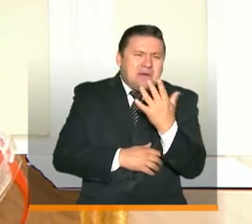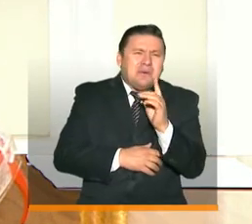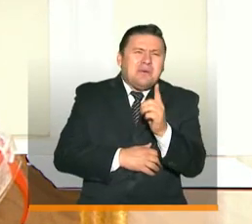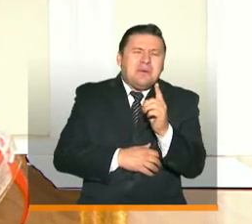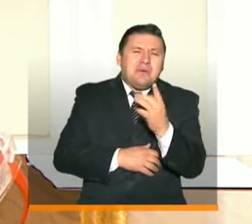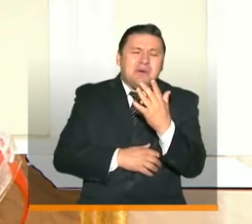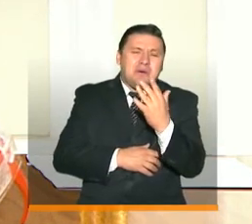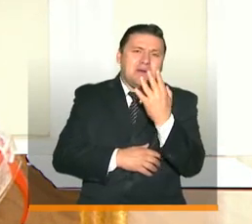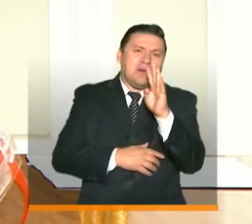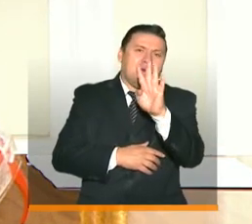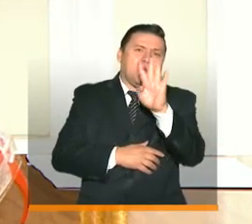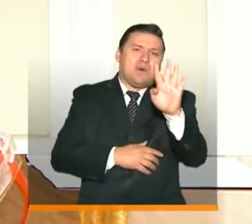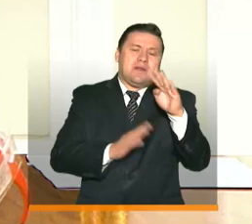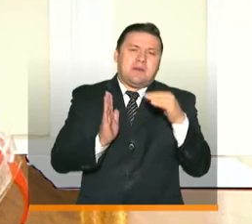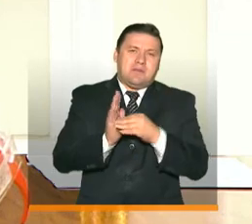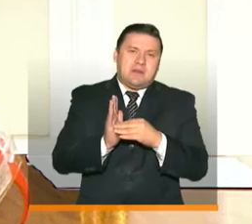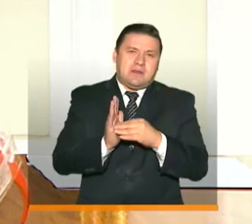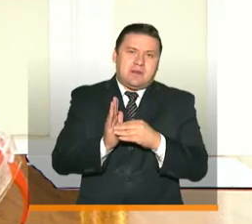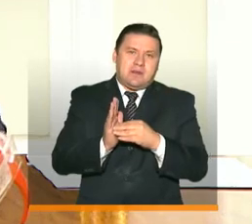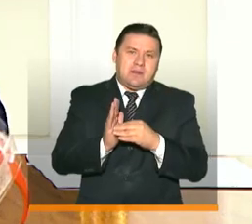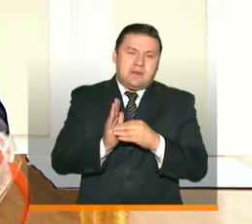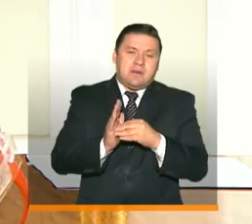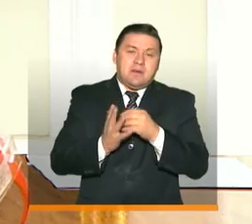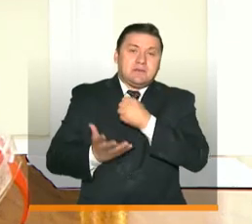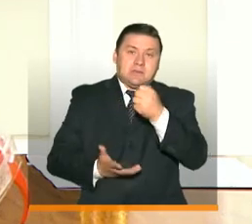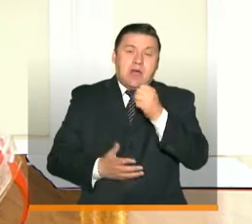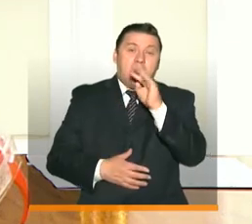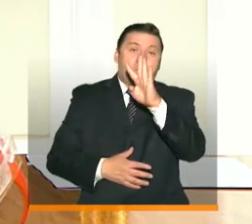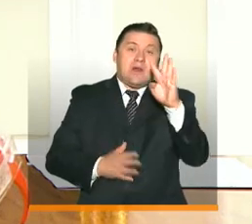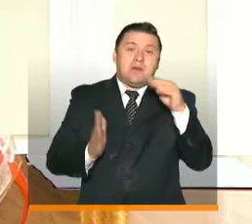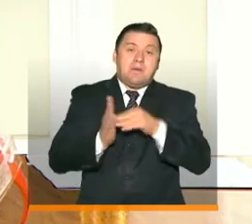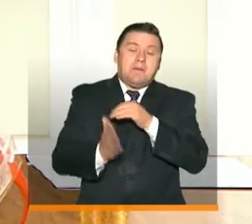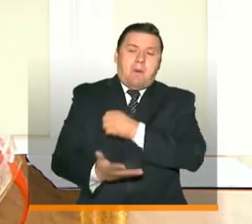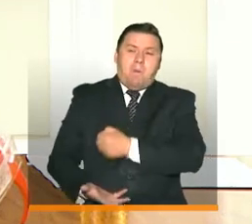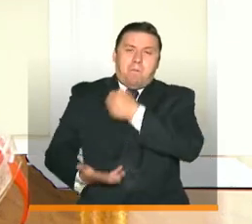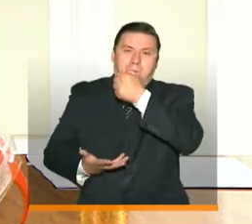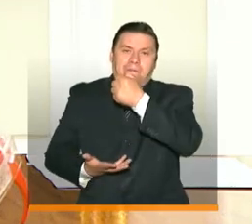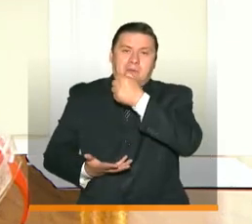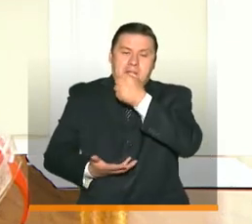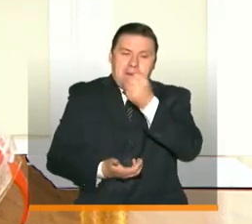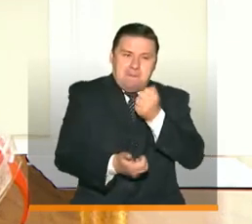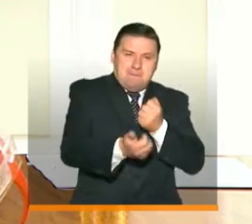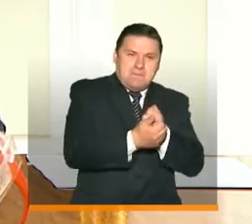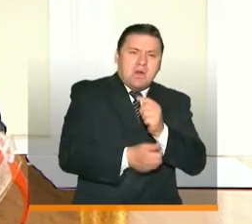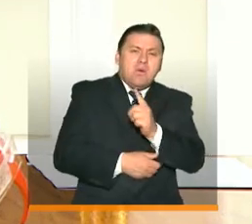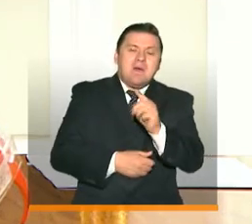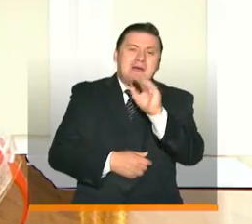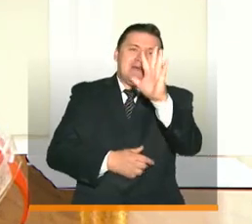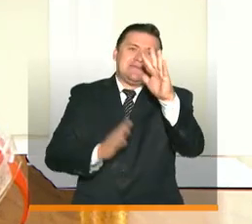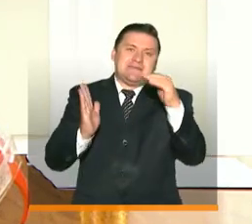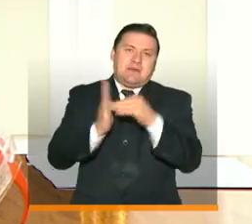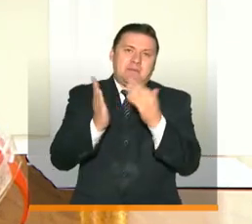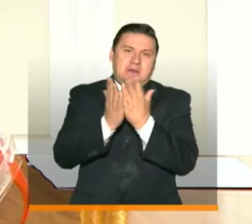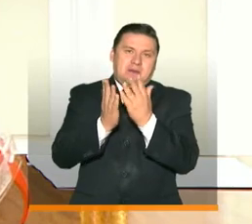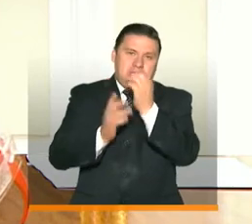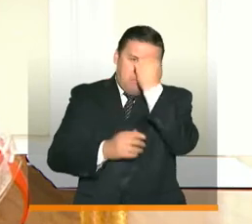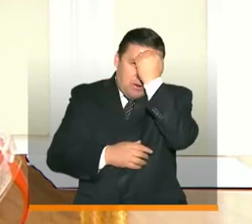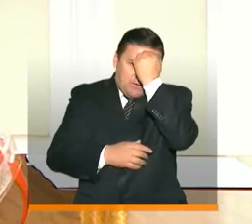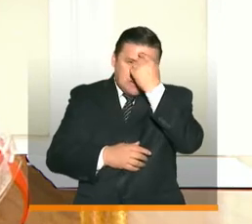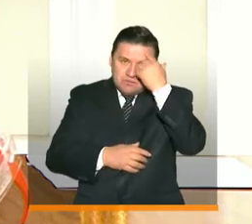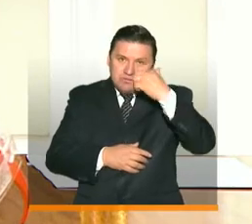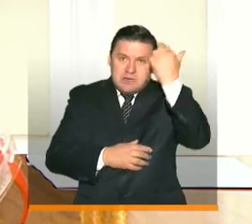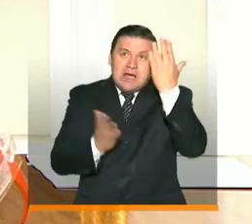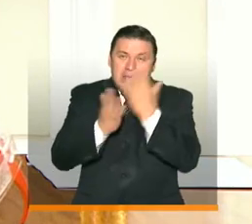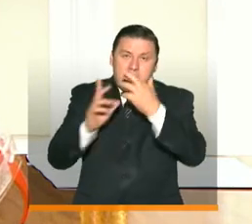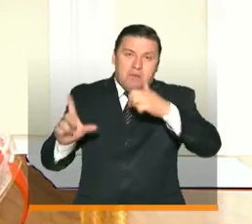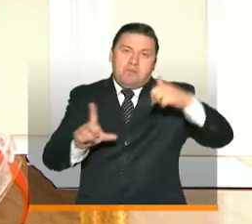de 44,000 millones de pesos que han sido asignados para este propósito, que busca tener cerca de 5,000 beneficiarios en todo